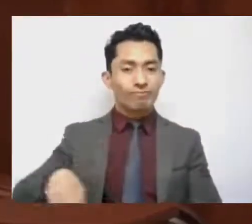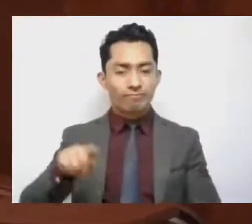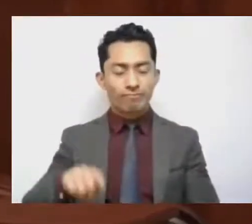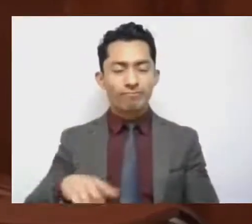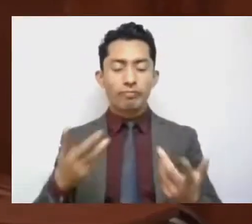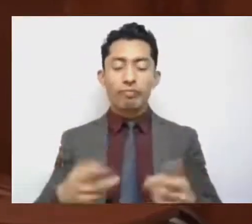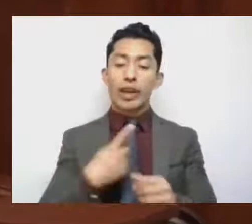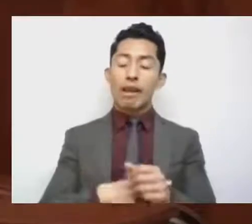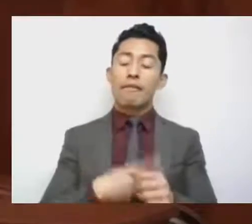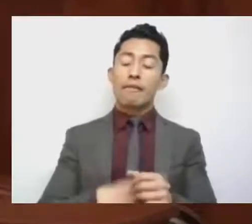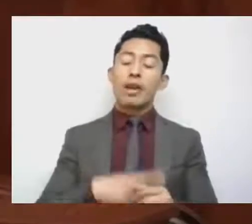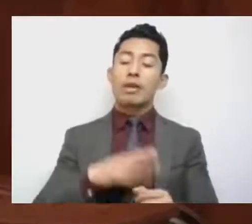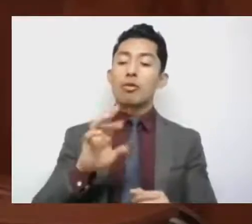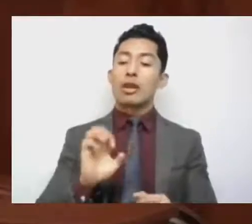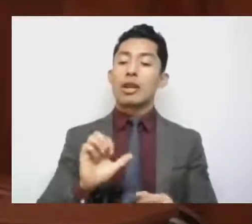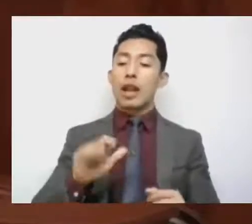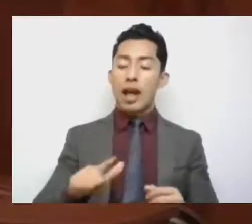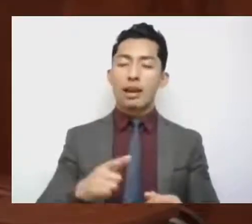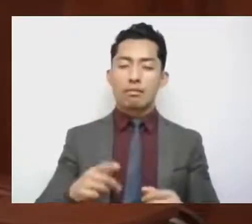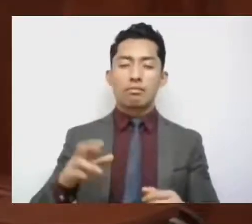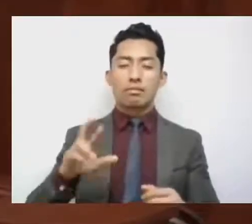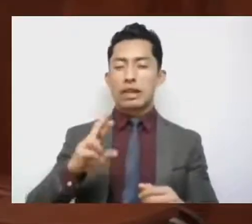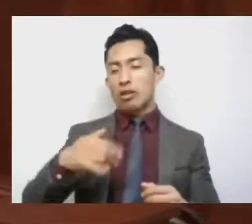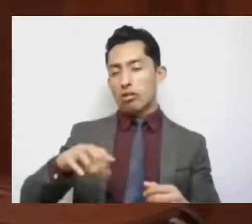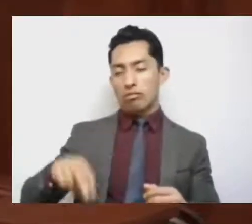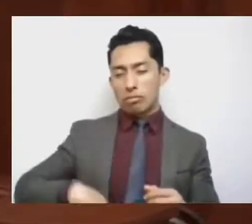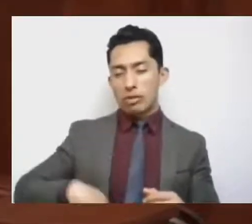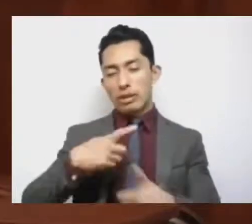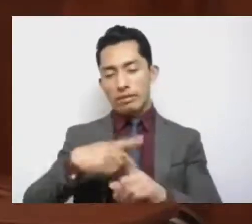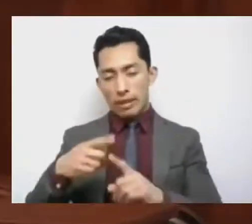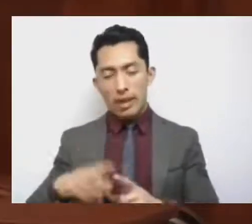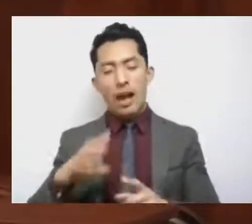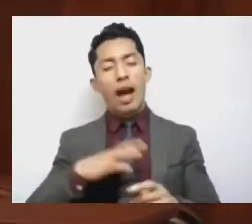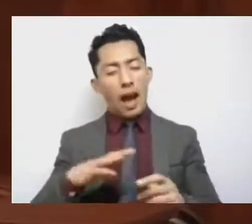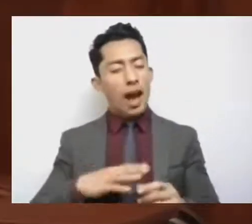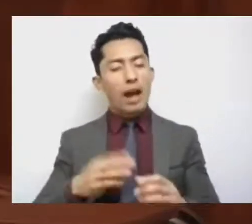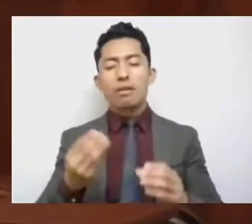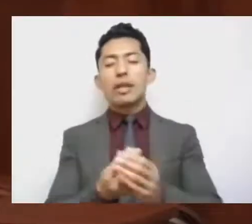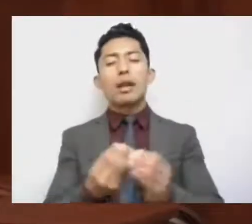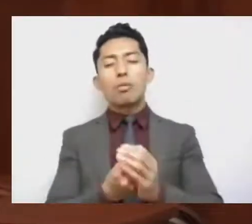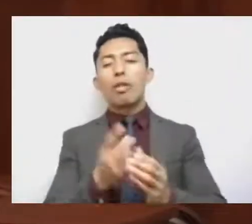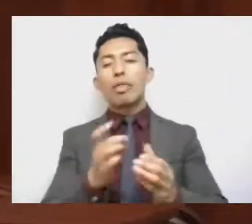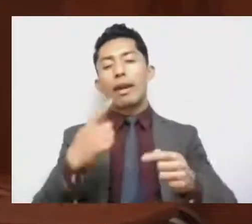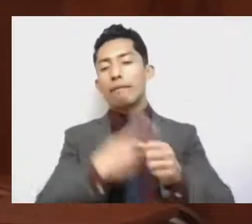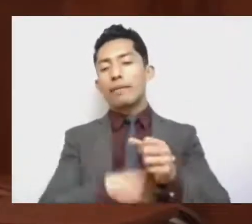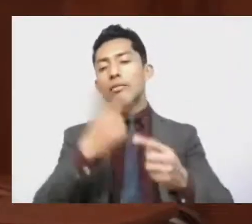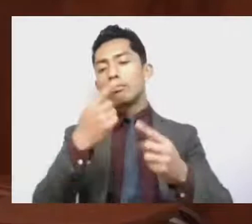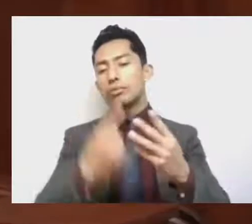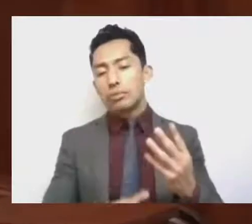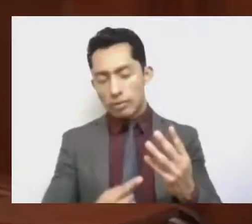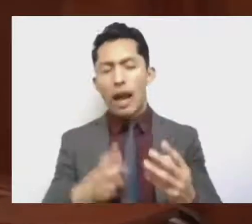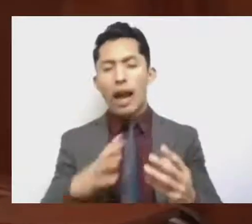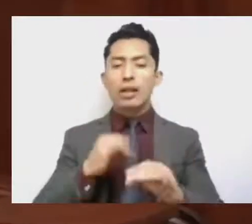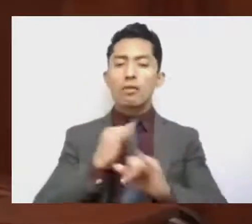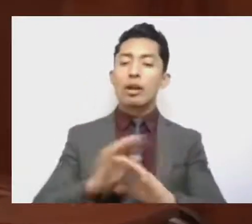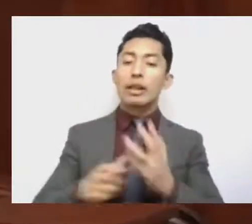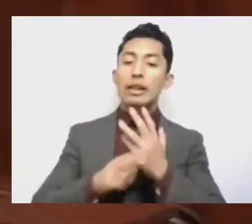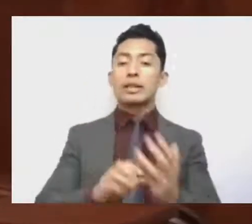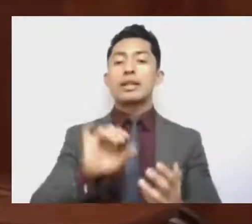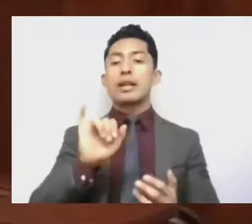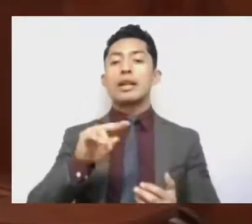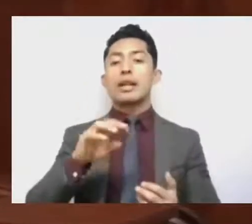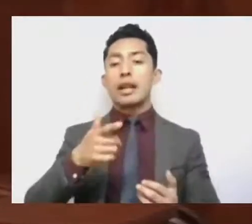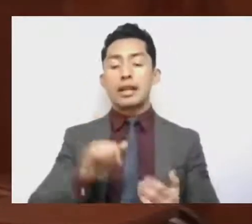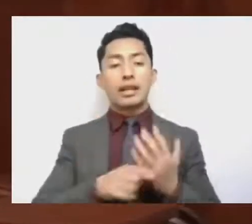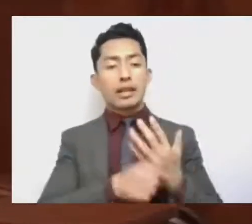renal crónica es el tipo más letal de las distintas clases que hay de esta enfermedad. Los datos del INEGI muestran que de